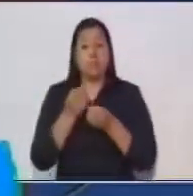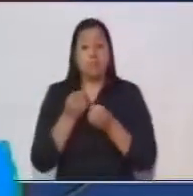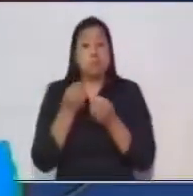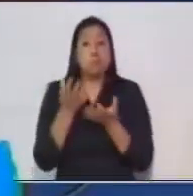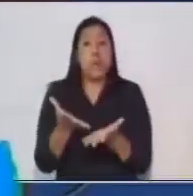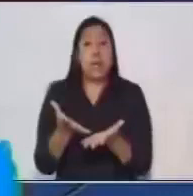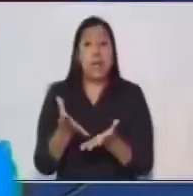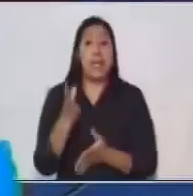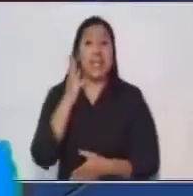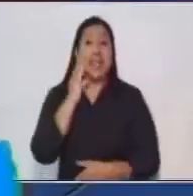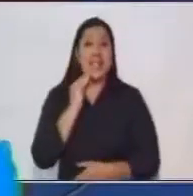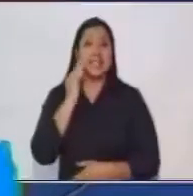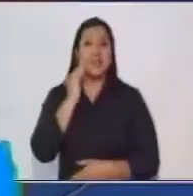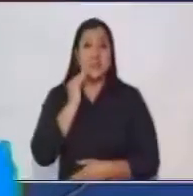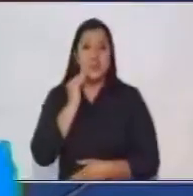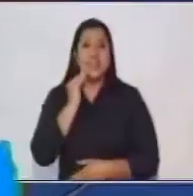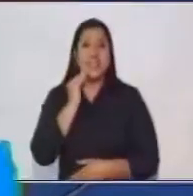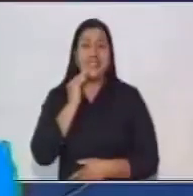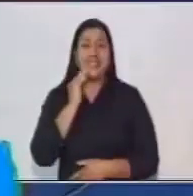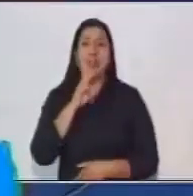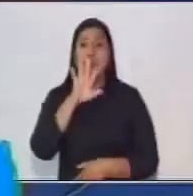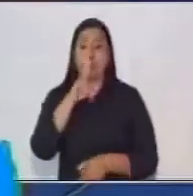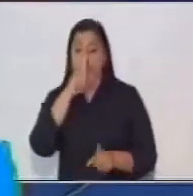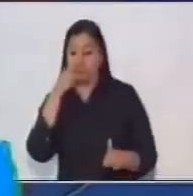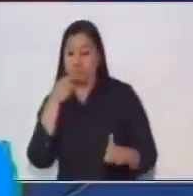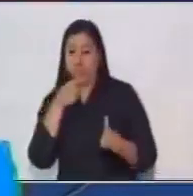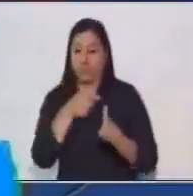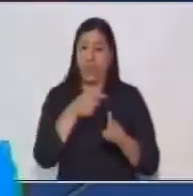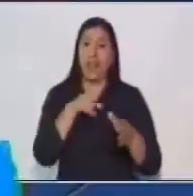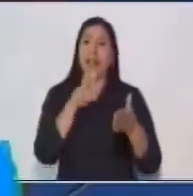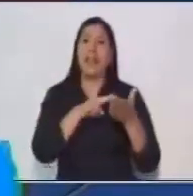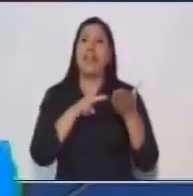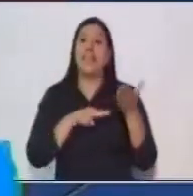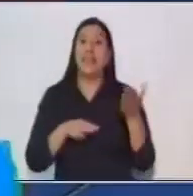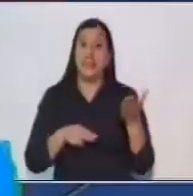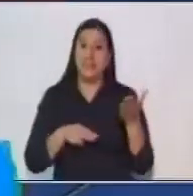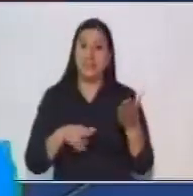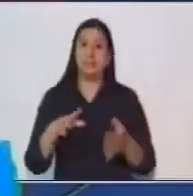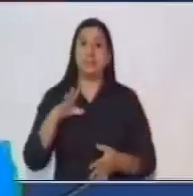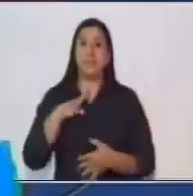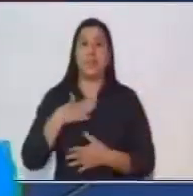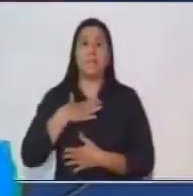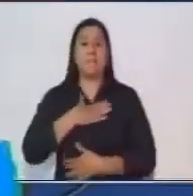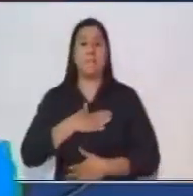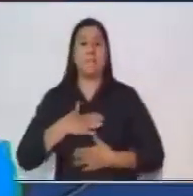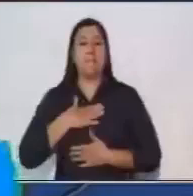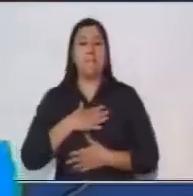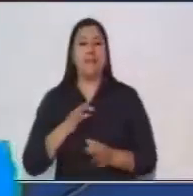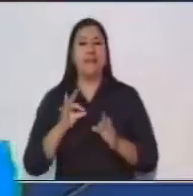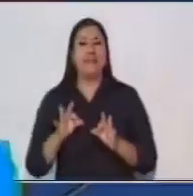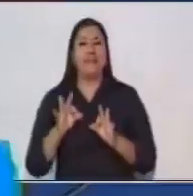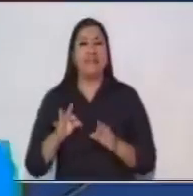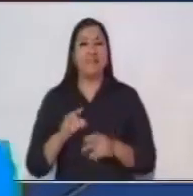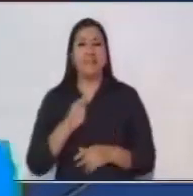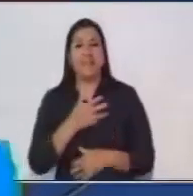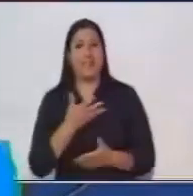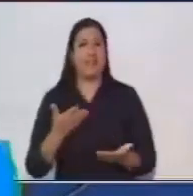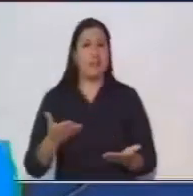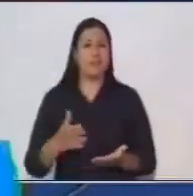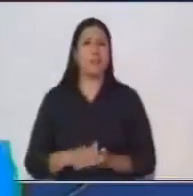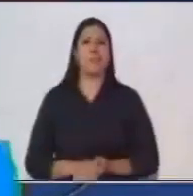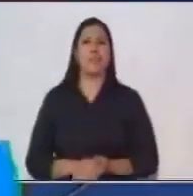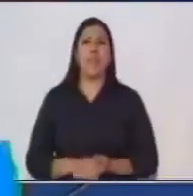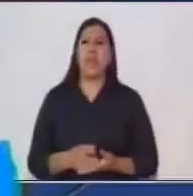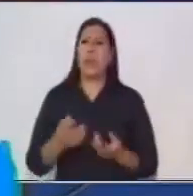y va dirigido al lector para que el lector tenga ese placer en base a esta redacción.